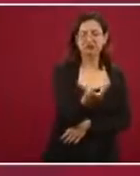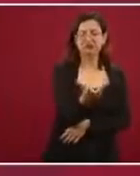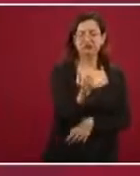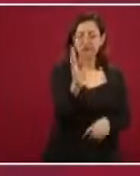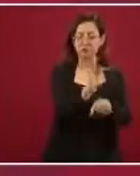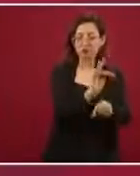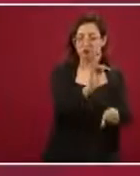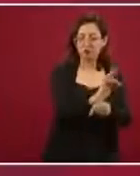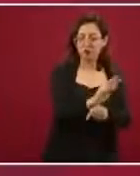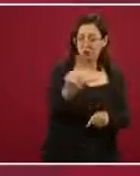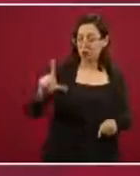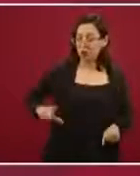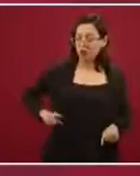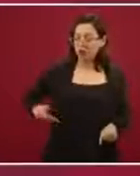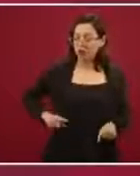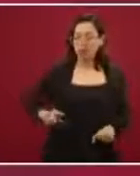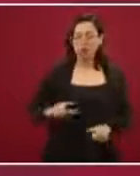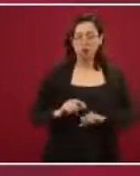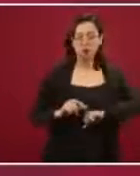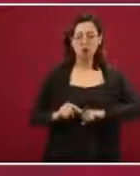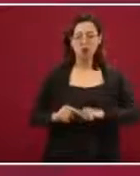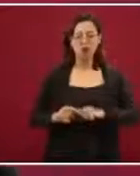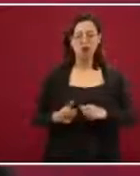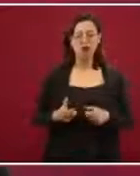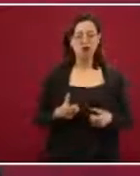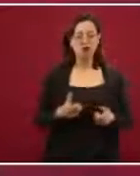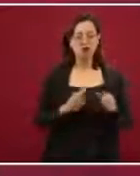protección para